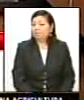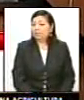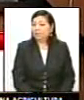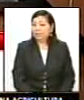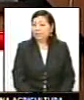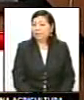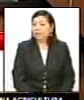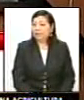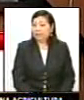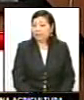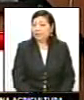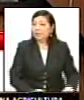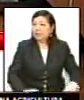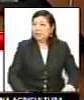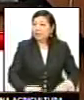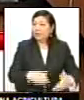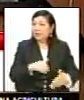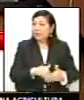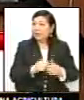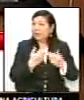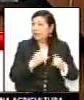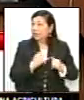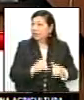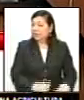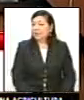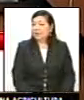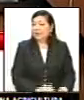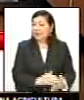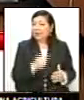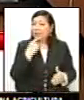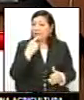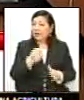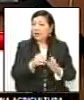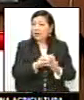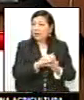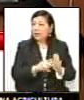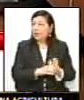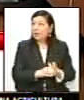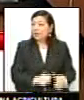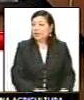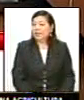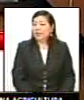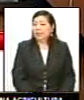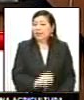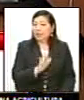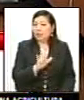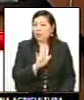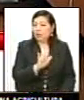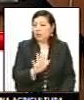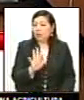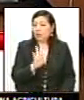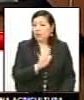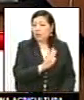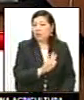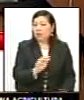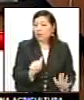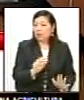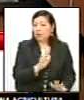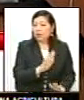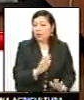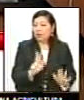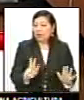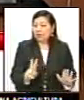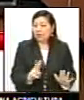Debate y votación de los informes de calificación de las denuncias constitucionales. Número 50, 55,